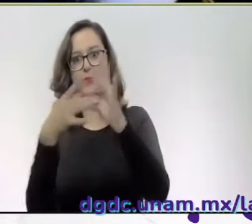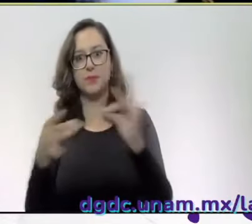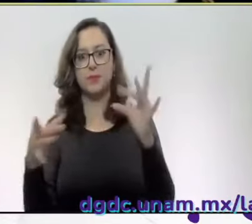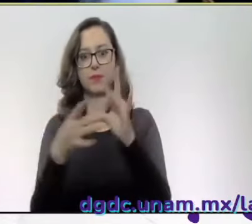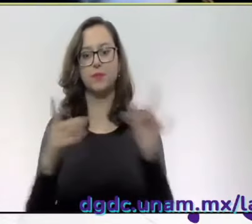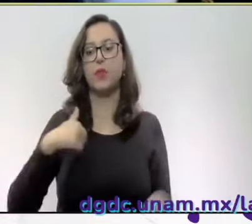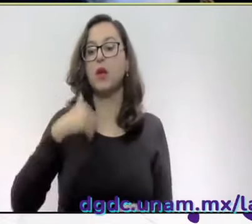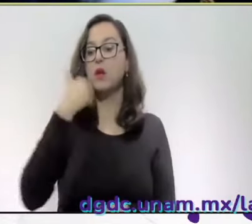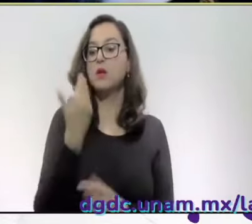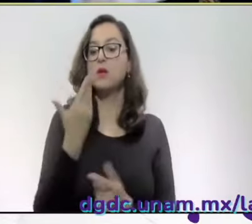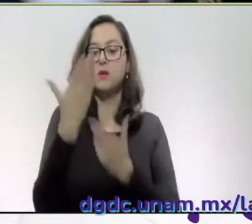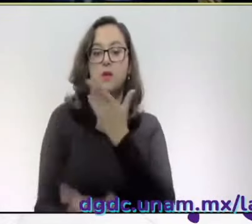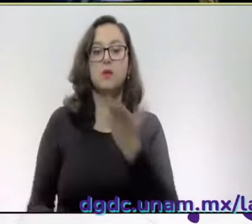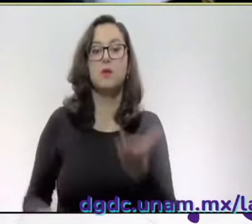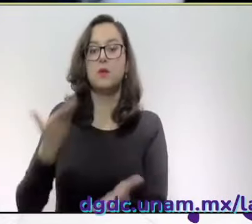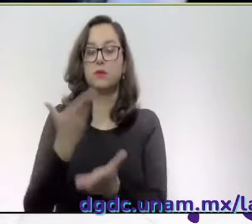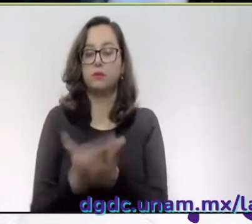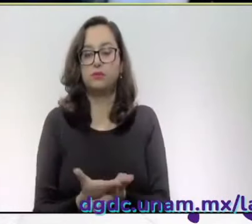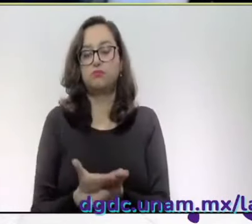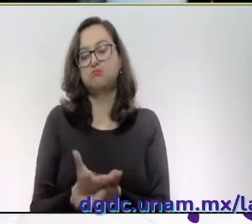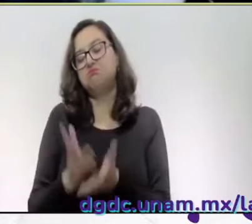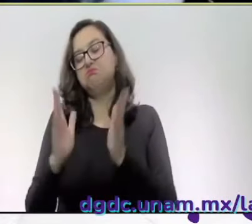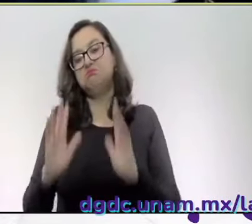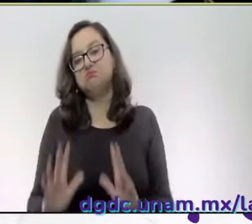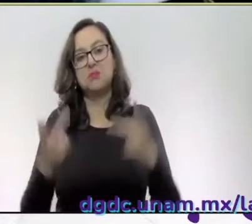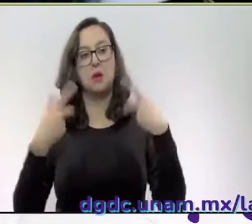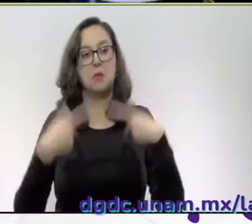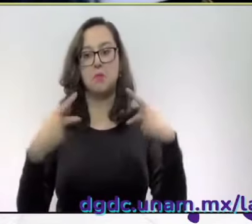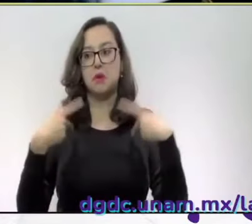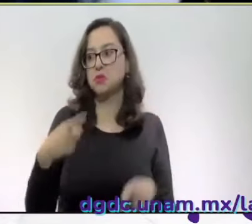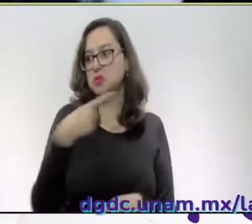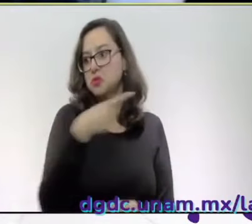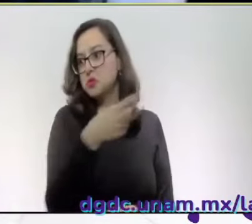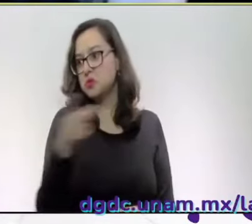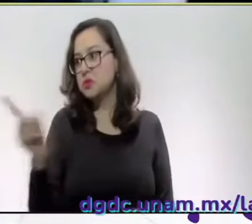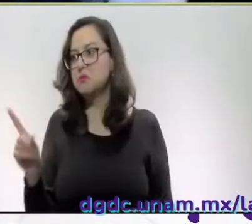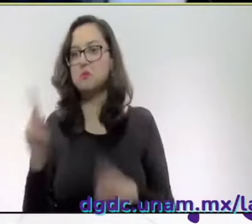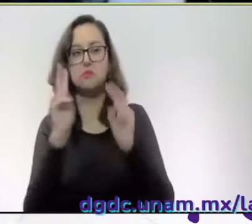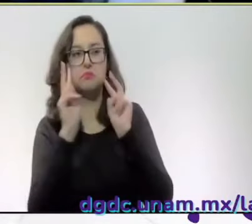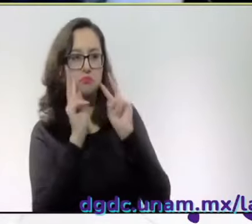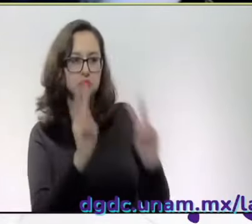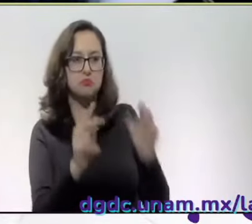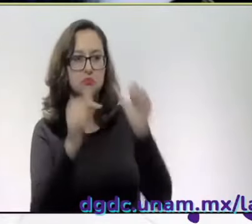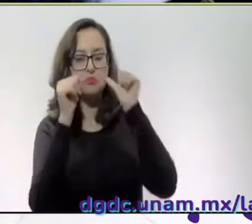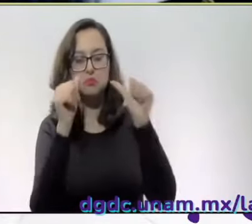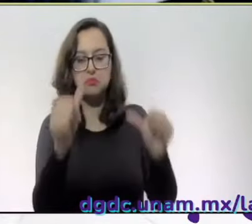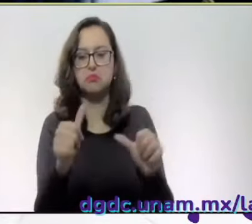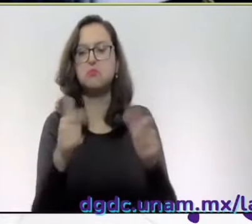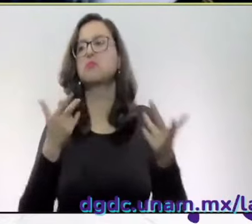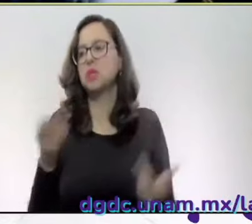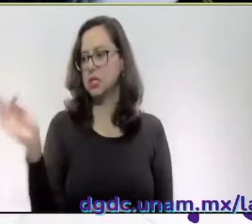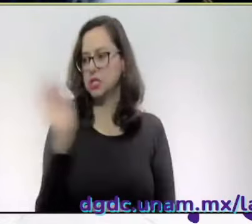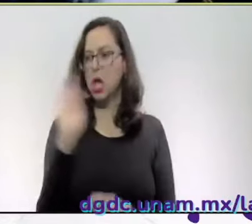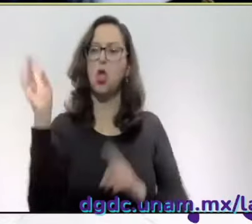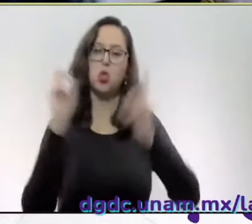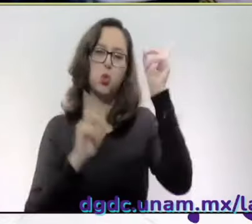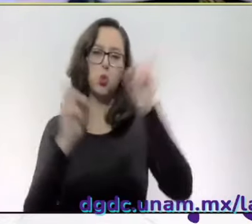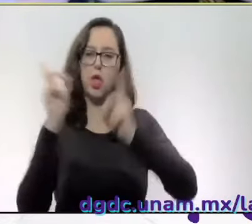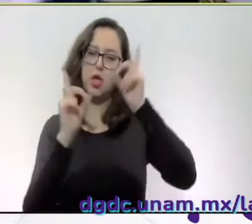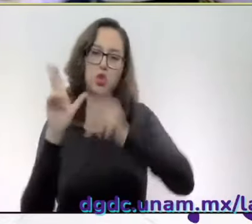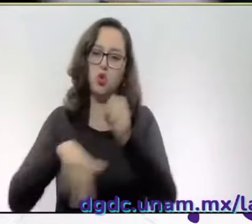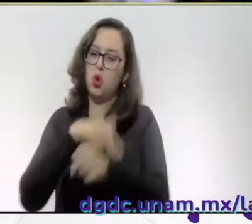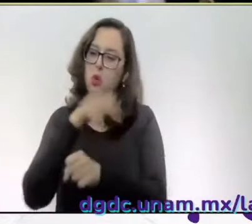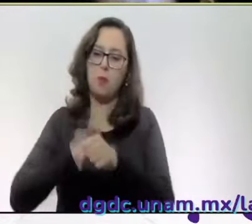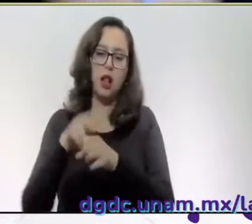algunas preguntas que yo creo que cualquier persona que nos esté viendo, cualquier ciudadano y ciudadana de a pie, se haría. Y lo que